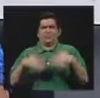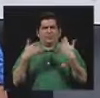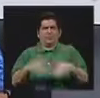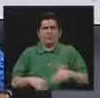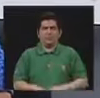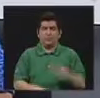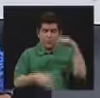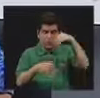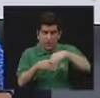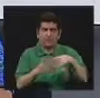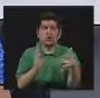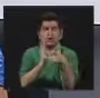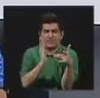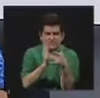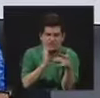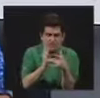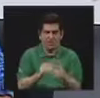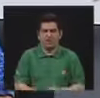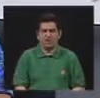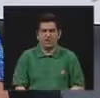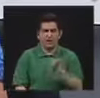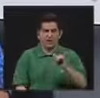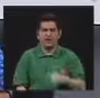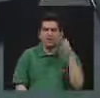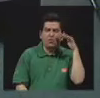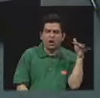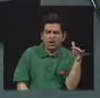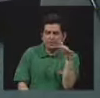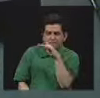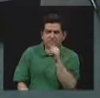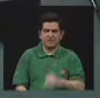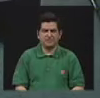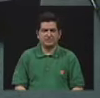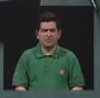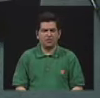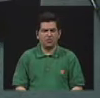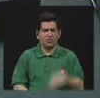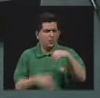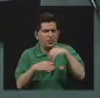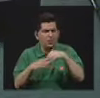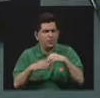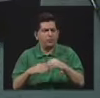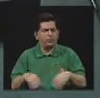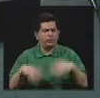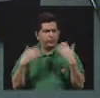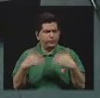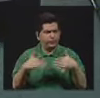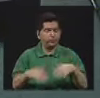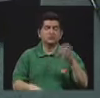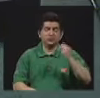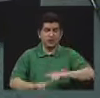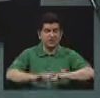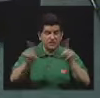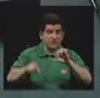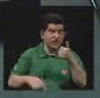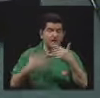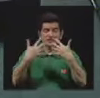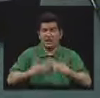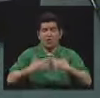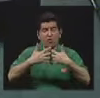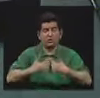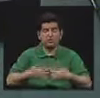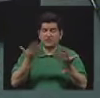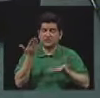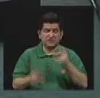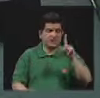altos porque incluyen altas tecnologías, incluyen paisajes, incluyen... Sí, es muchísima inversión Es diferente a las otras